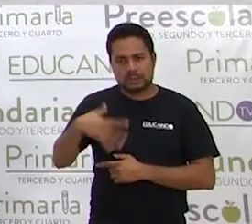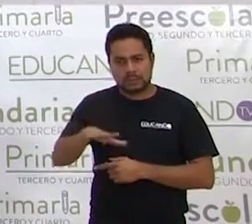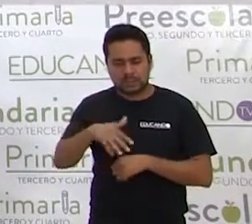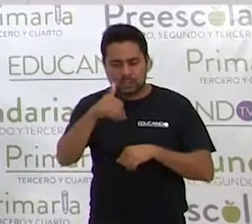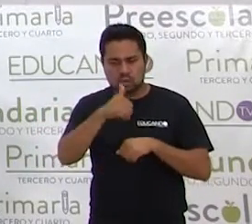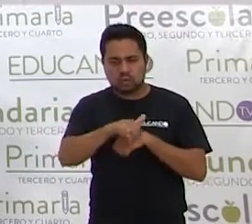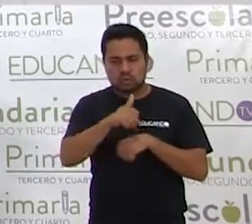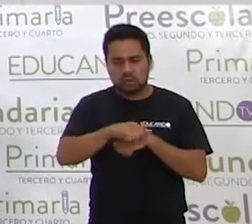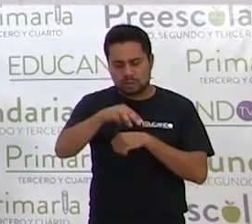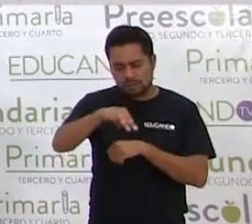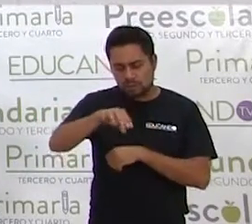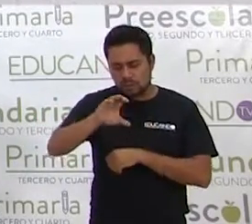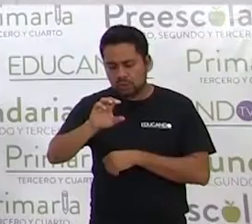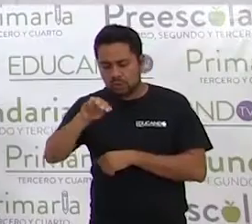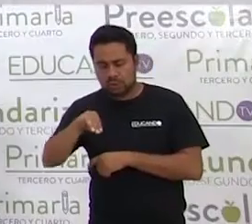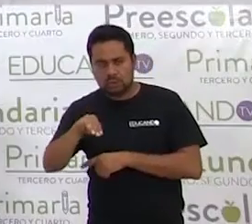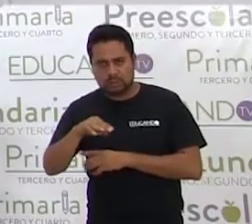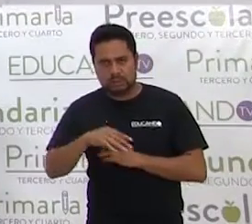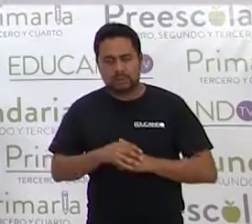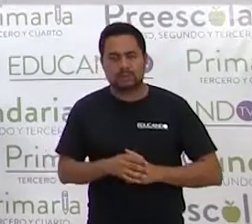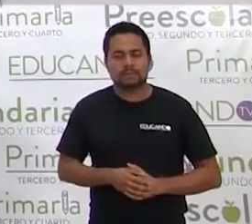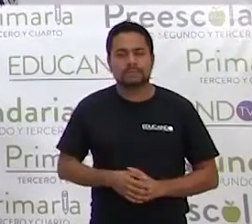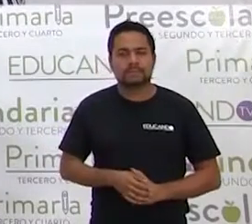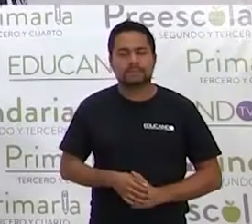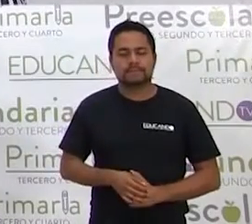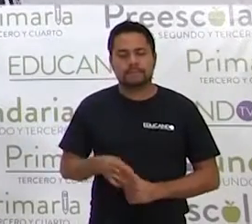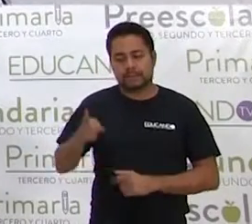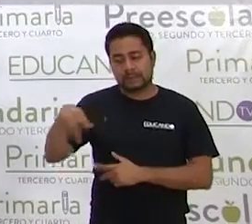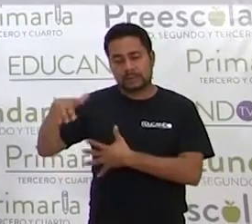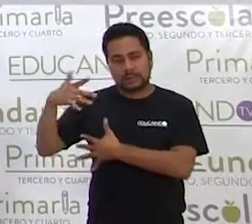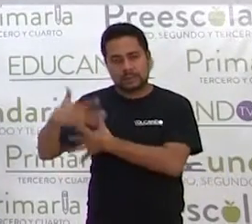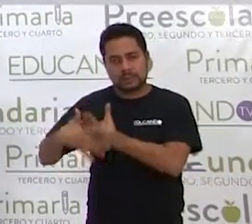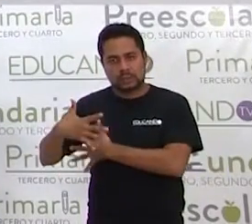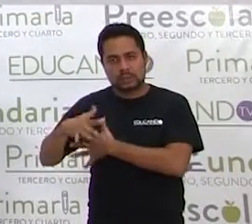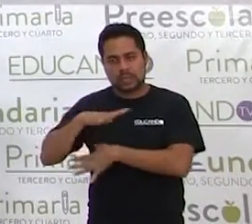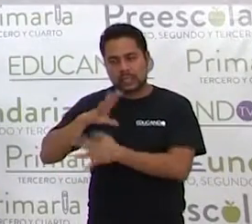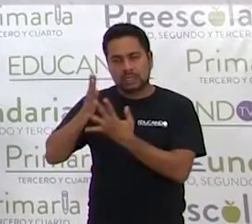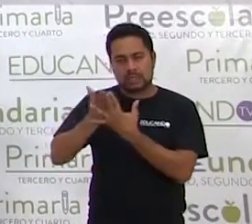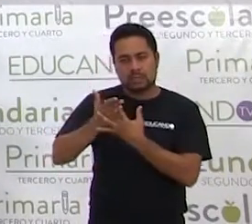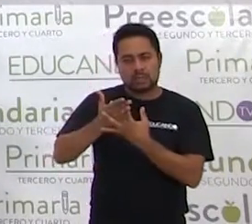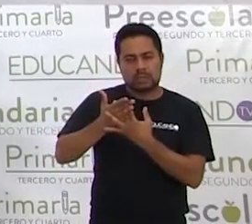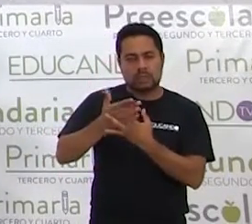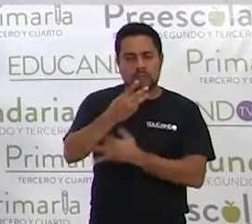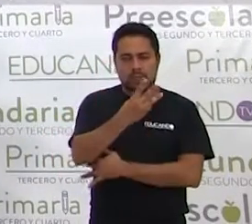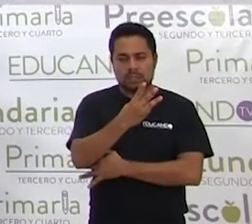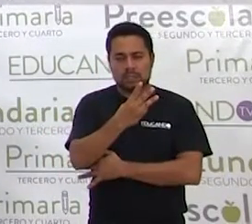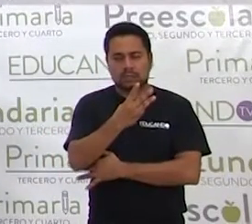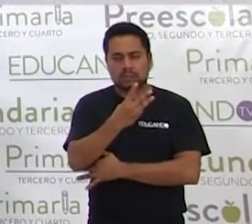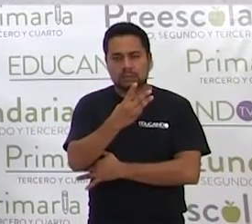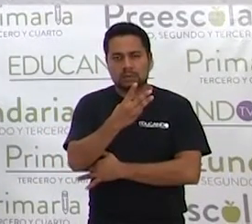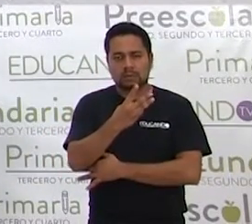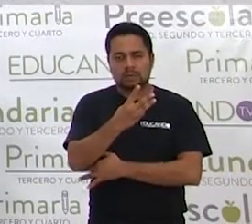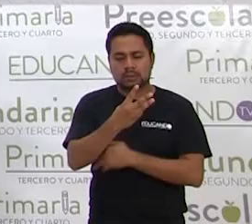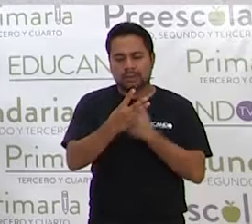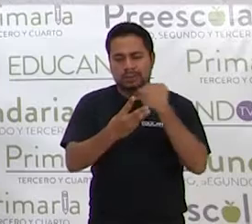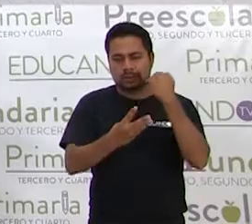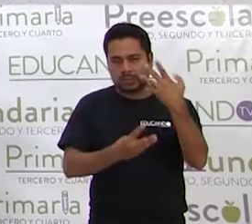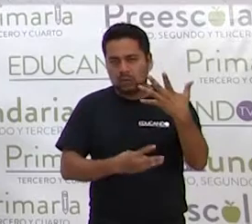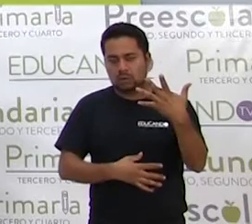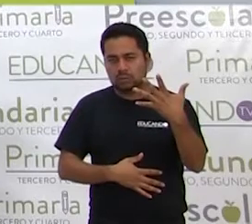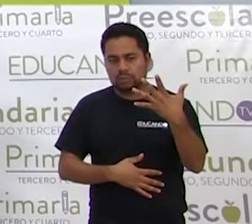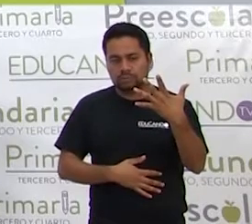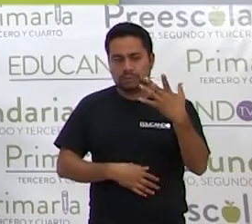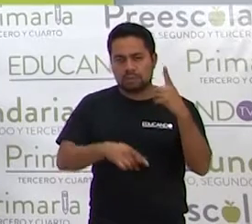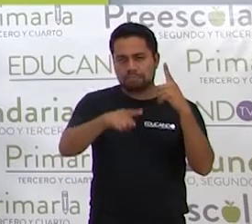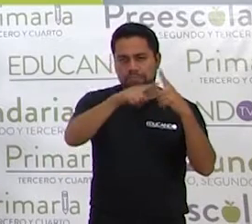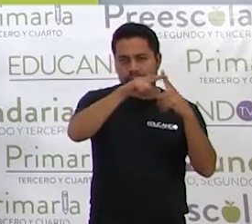sacando su mínimo común múltiplo este 15 lo vamos a dividir entre 3 y queda como 5 el